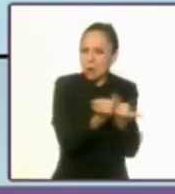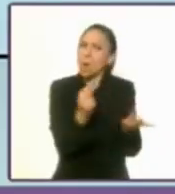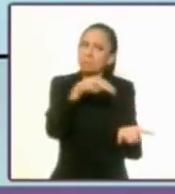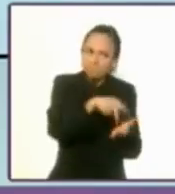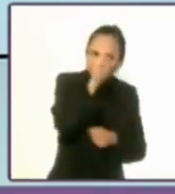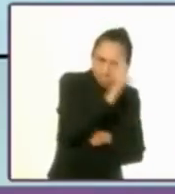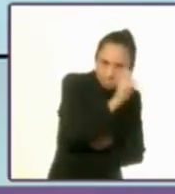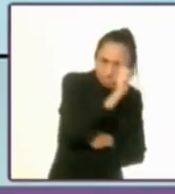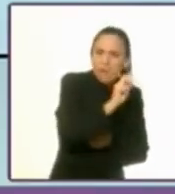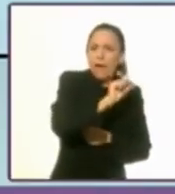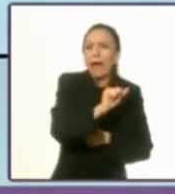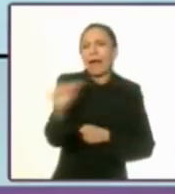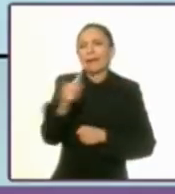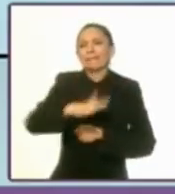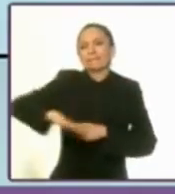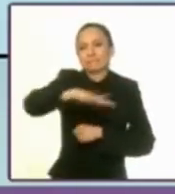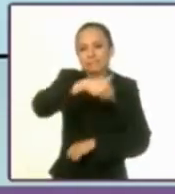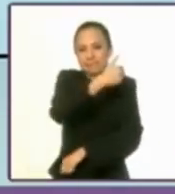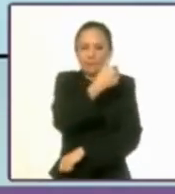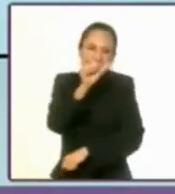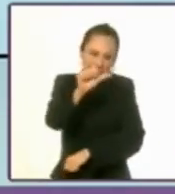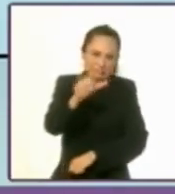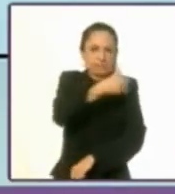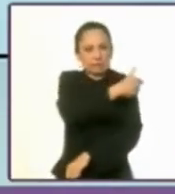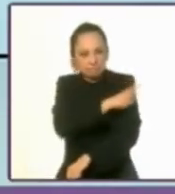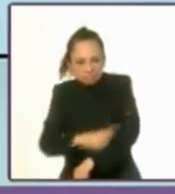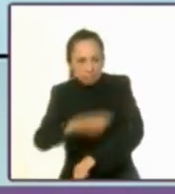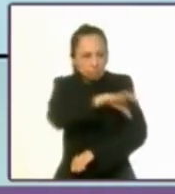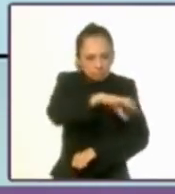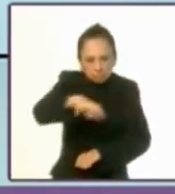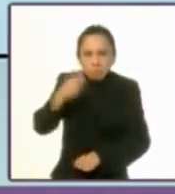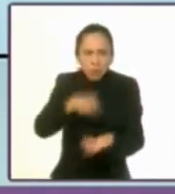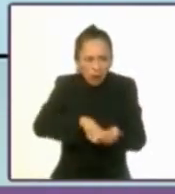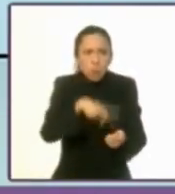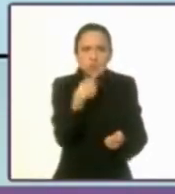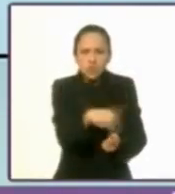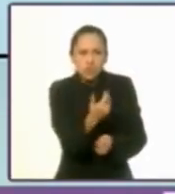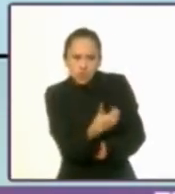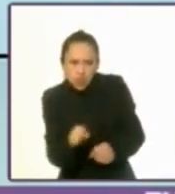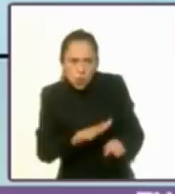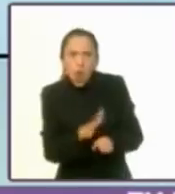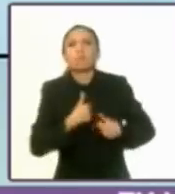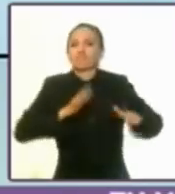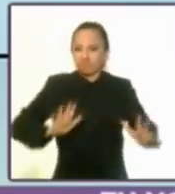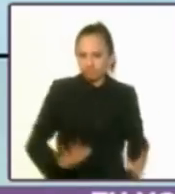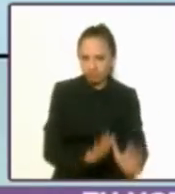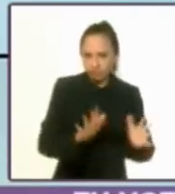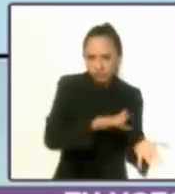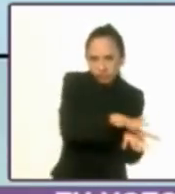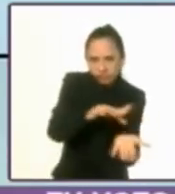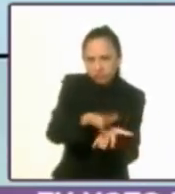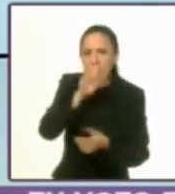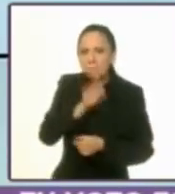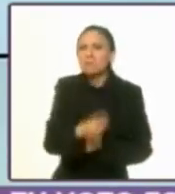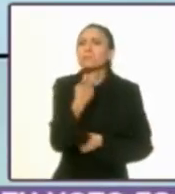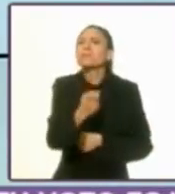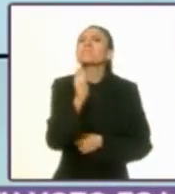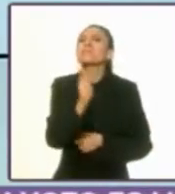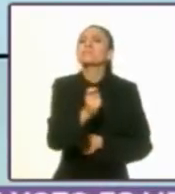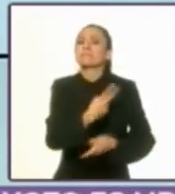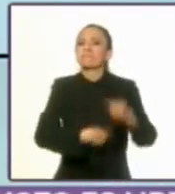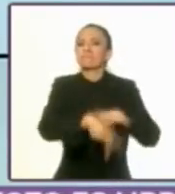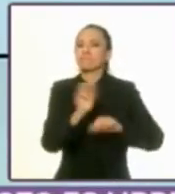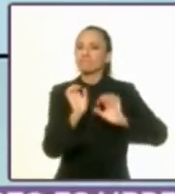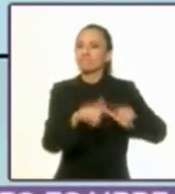cada una de las 16 delegaciones para fortalecer lo que mejor saben hacer con esto vamos a generar empleos vamos a tener un